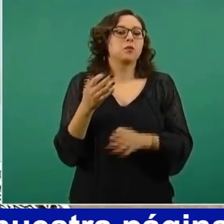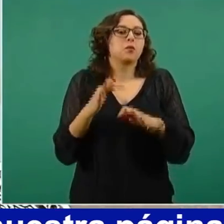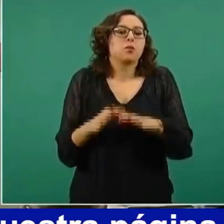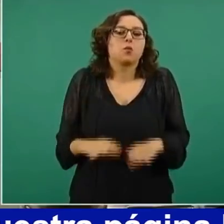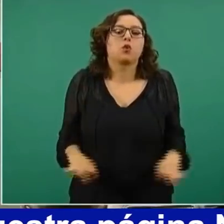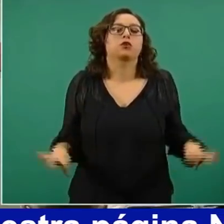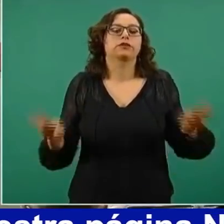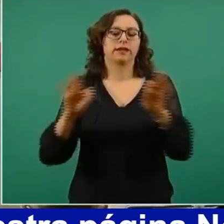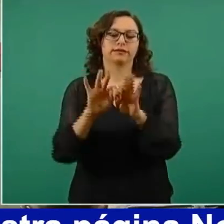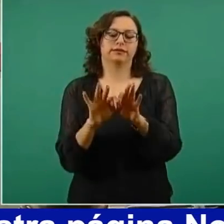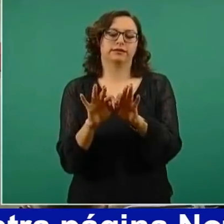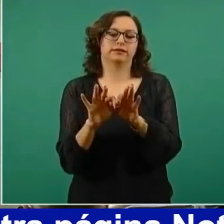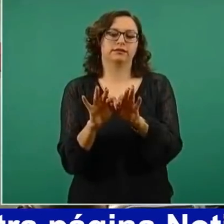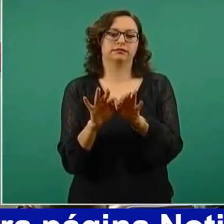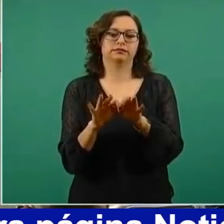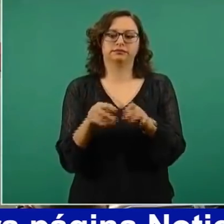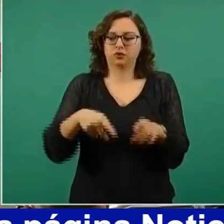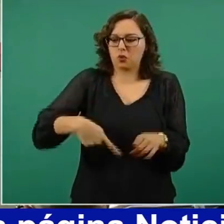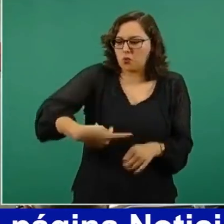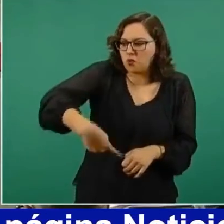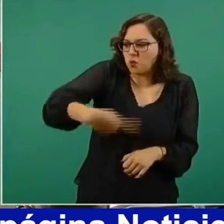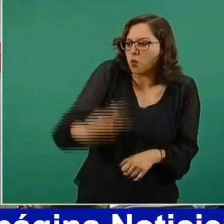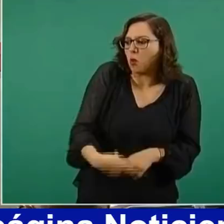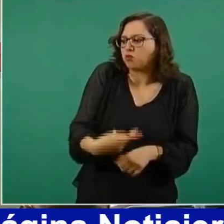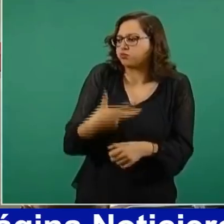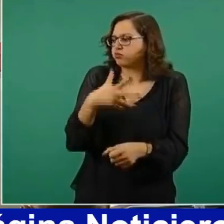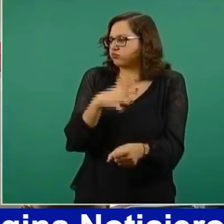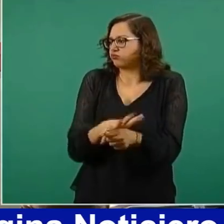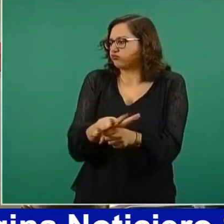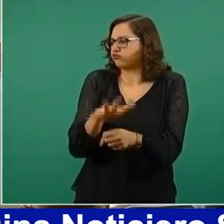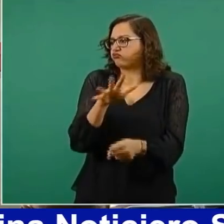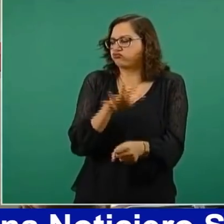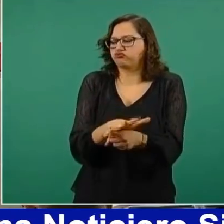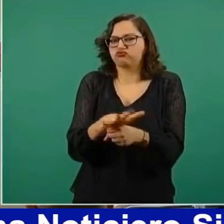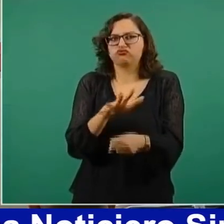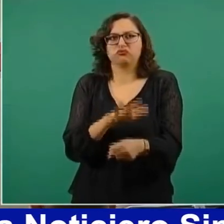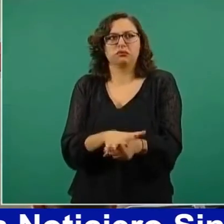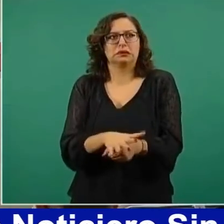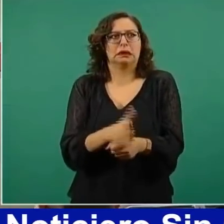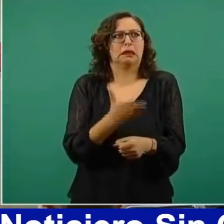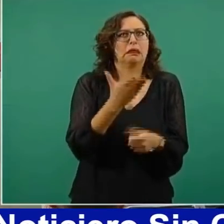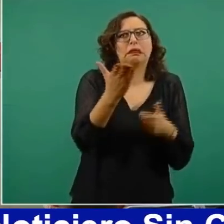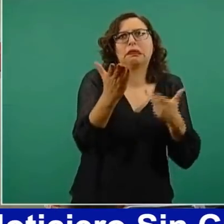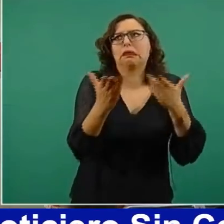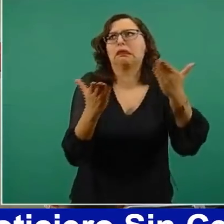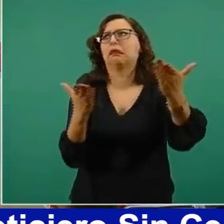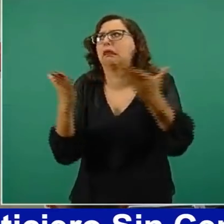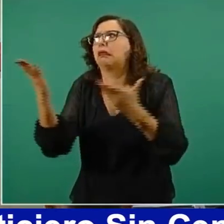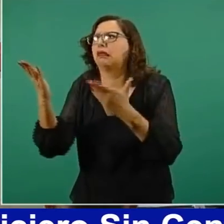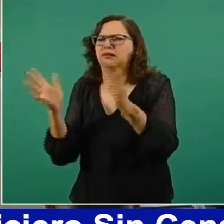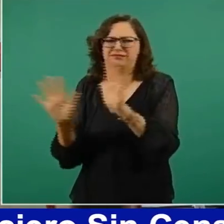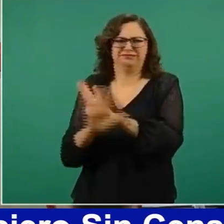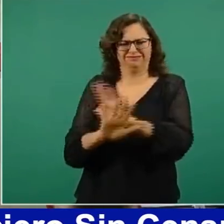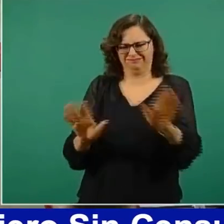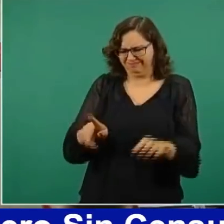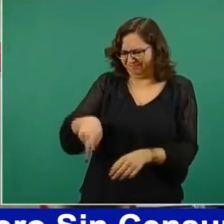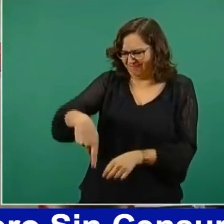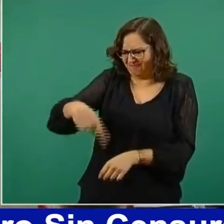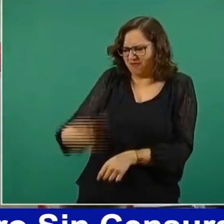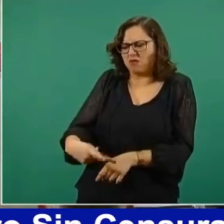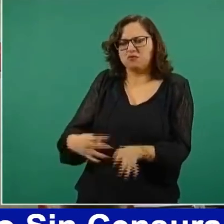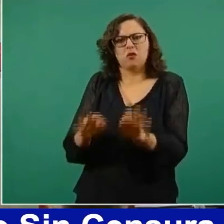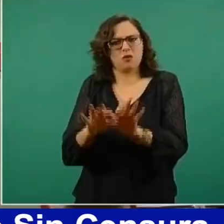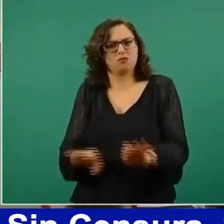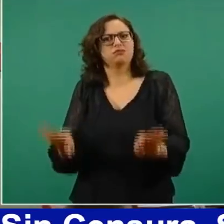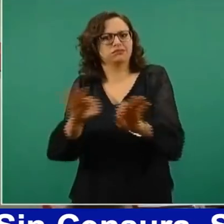indispensable garantizar la soberanía, la capacidad de tener la producción de insumos estratégicos, como lo es ahora las